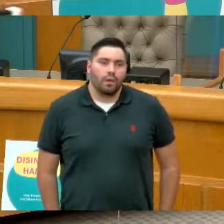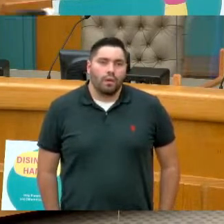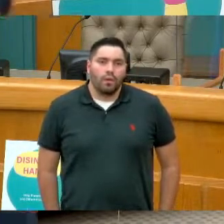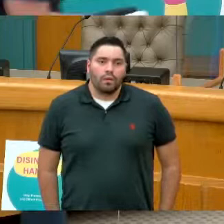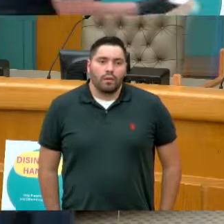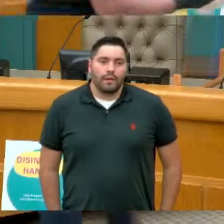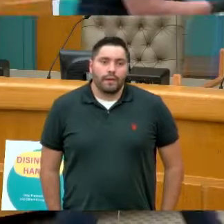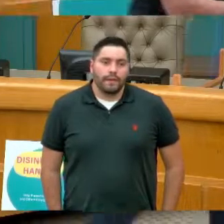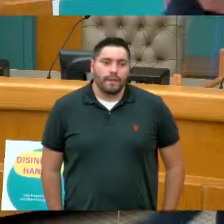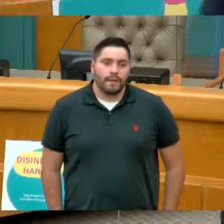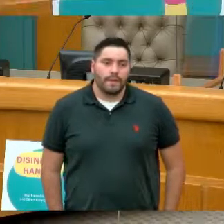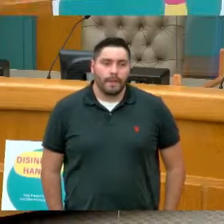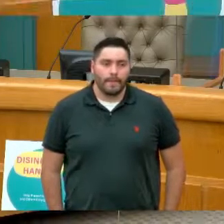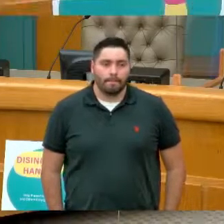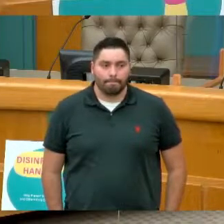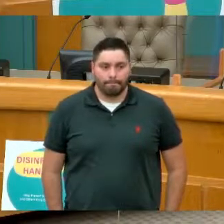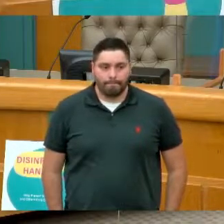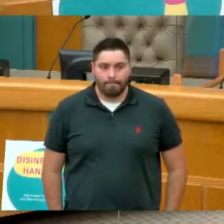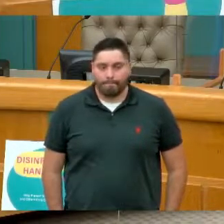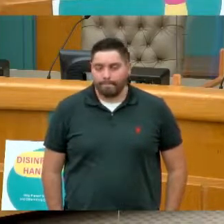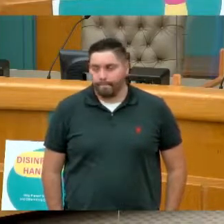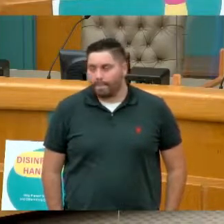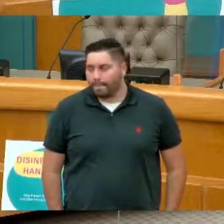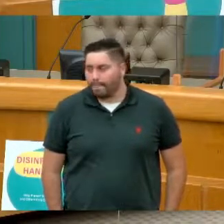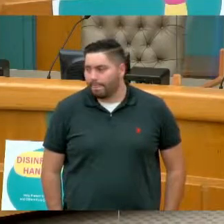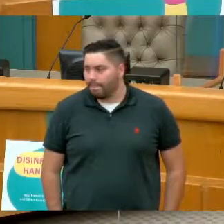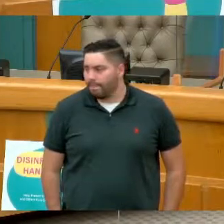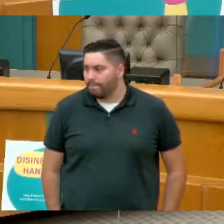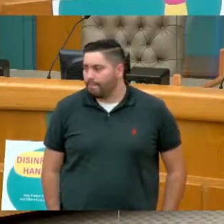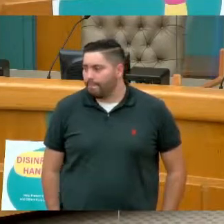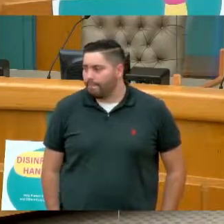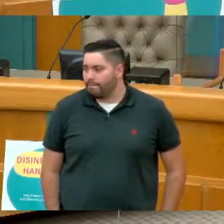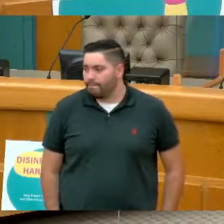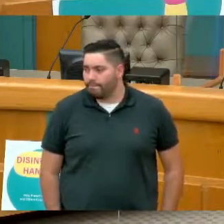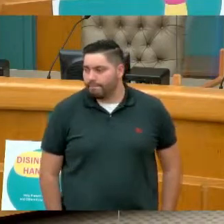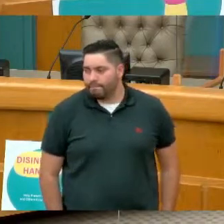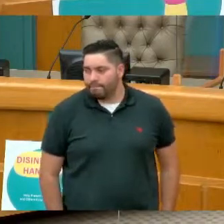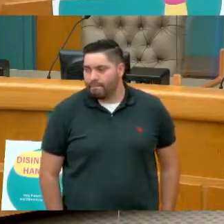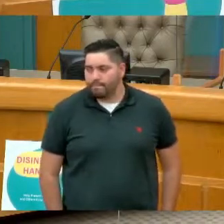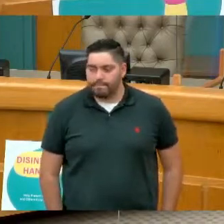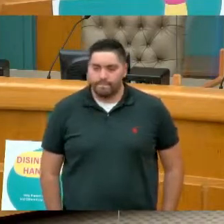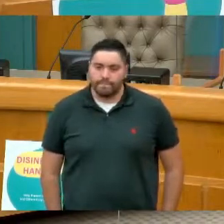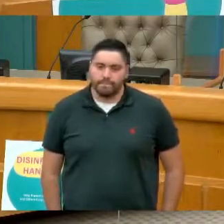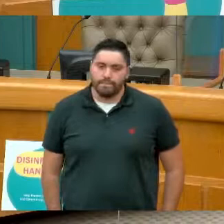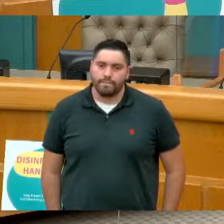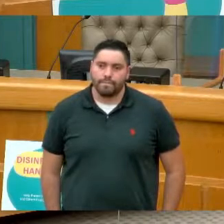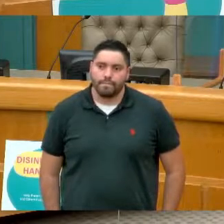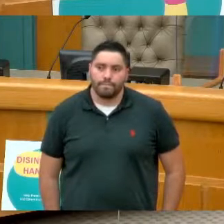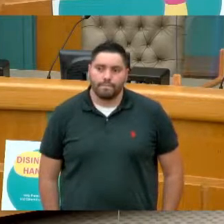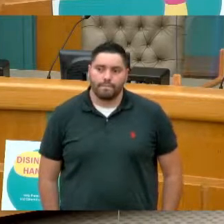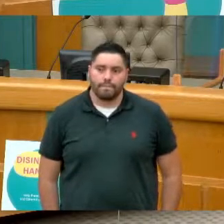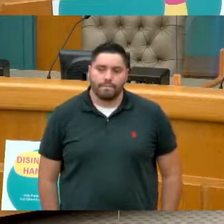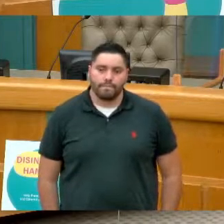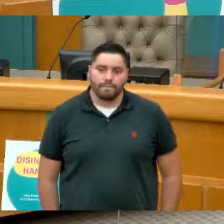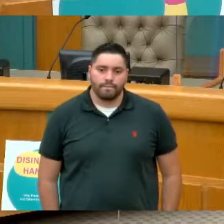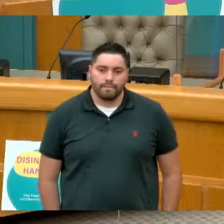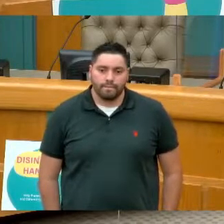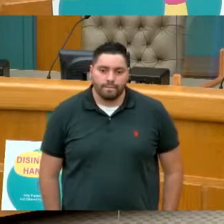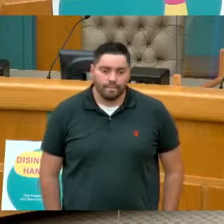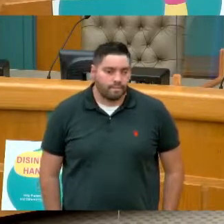and we will be available to answer your questions at any time. Hoy nuestra secretaria del condado hablará sobre todo lo que